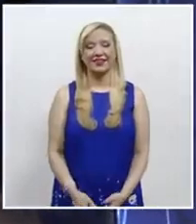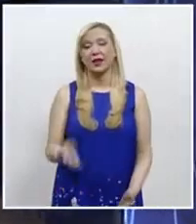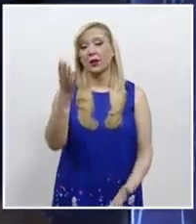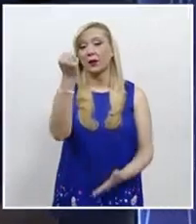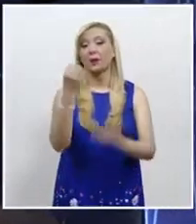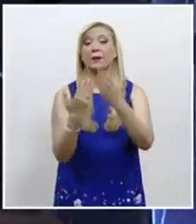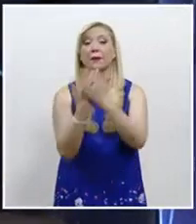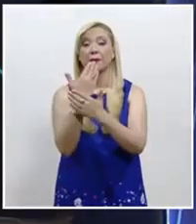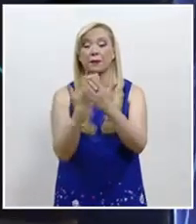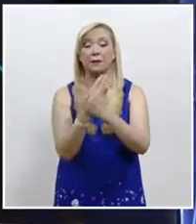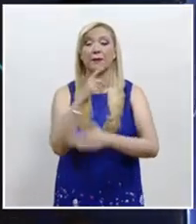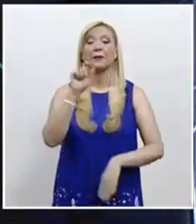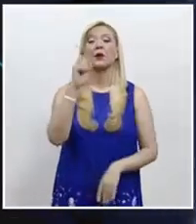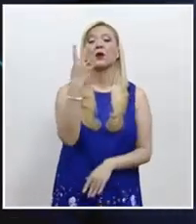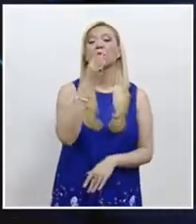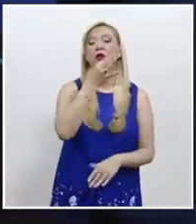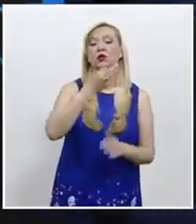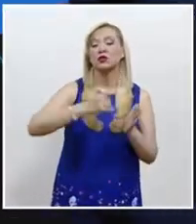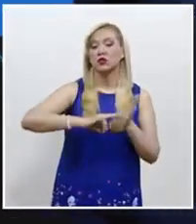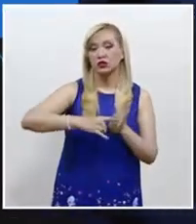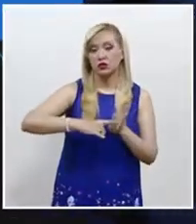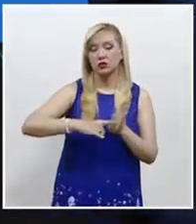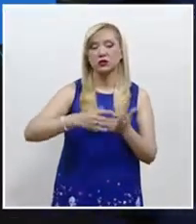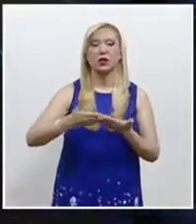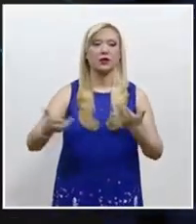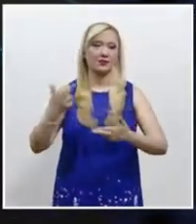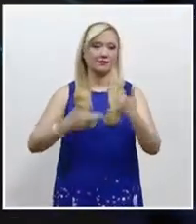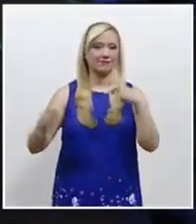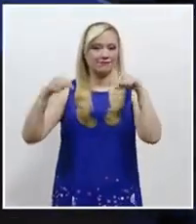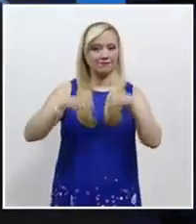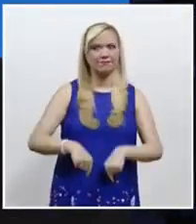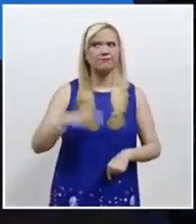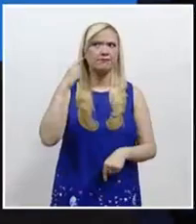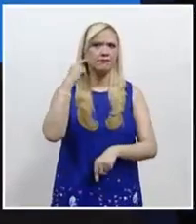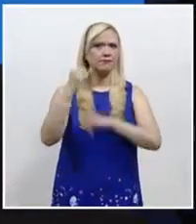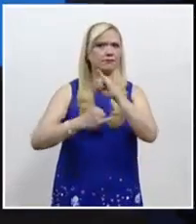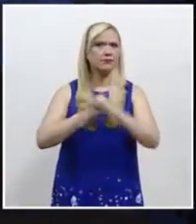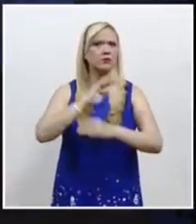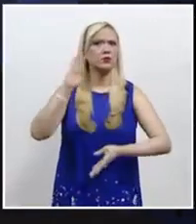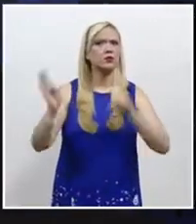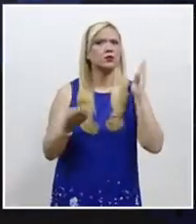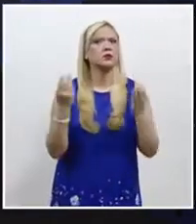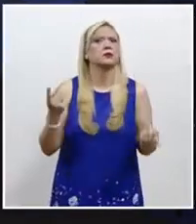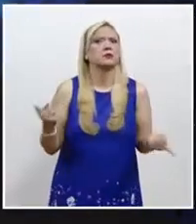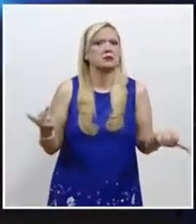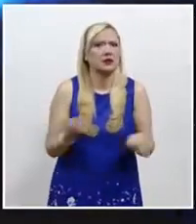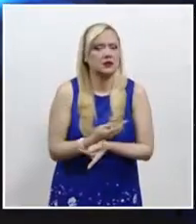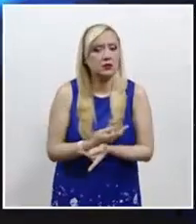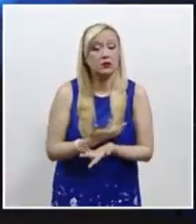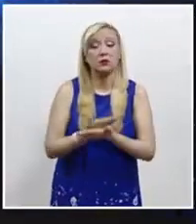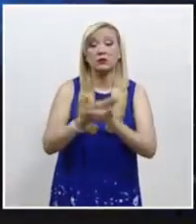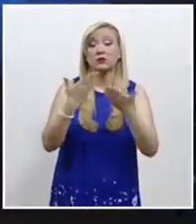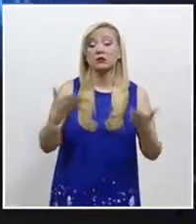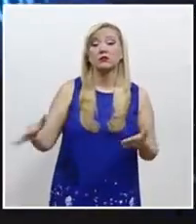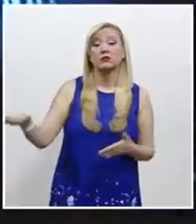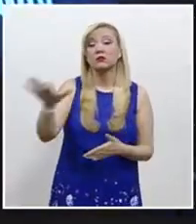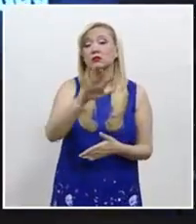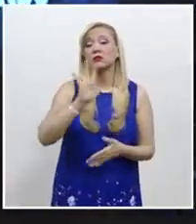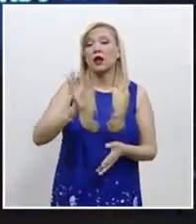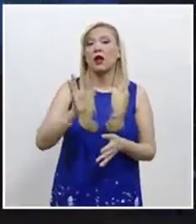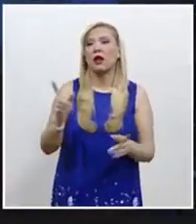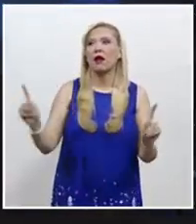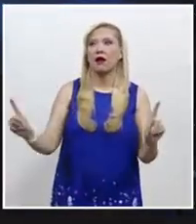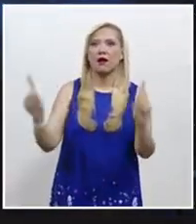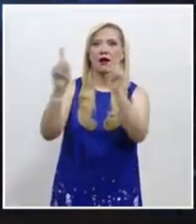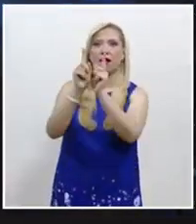De la mañana con 24 minutos, estamos de vuelta con la información del mundo. La comunidad internacional celebró la conversación